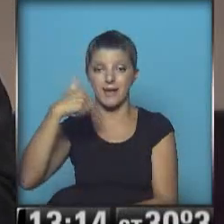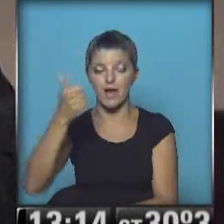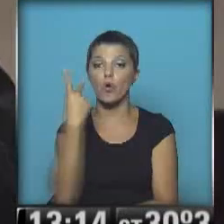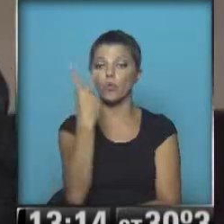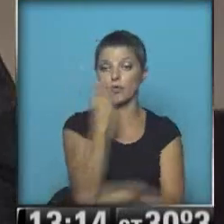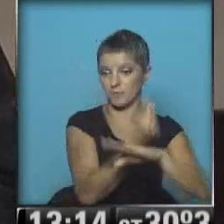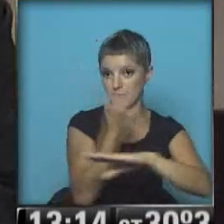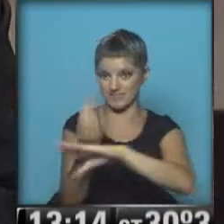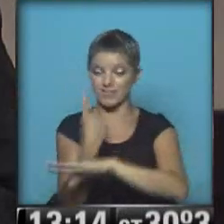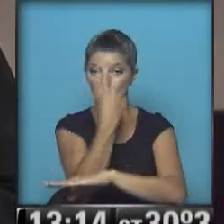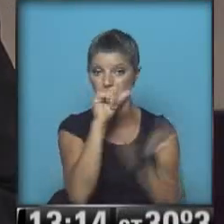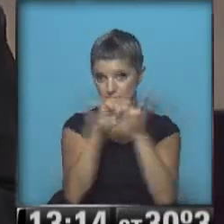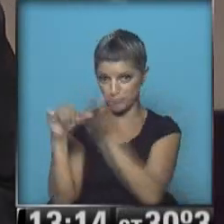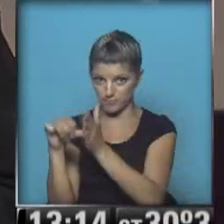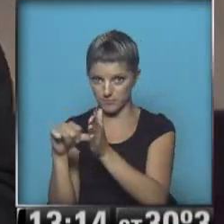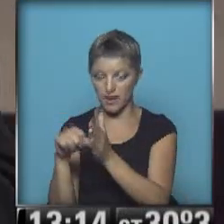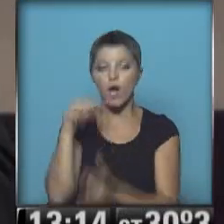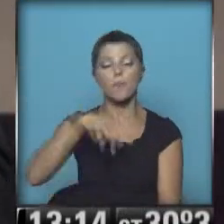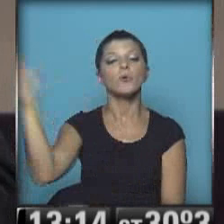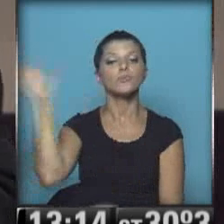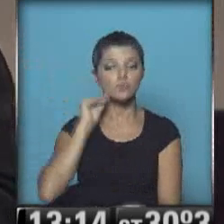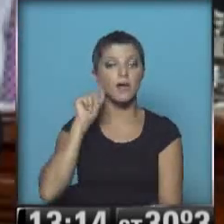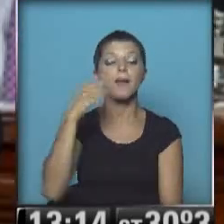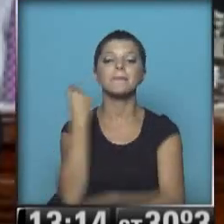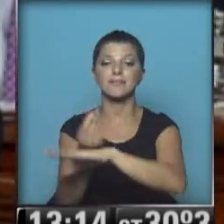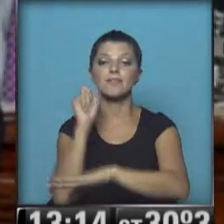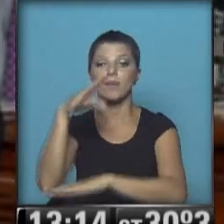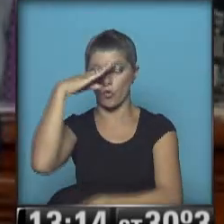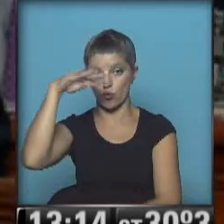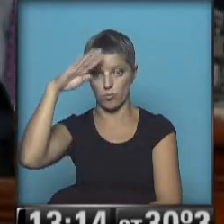por por cada país en este caso vamos a escuchar al representante de